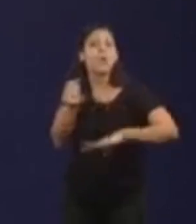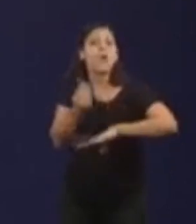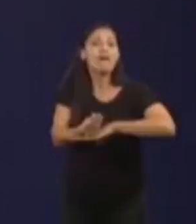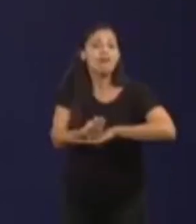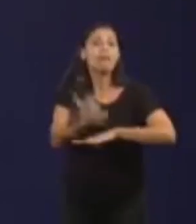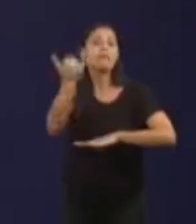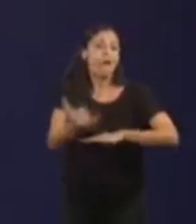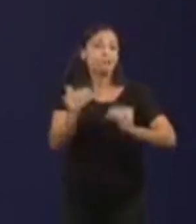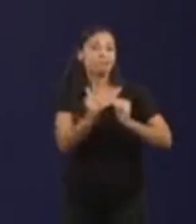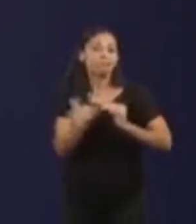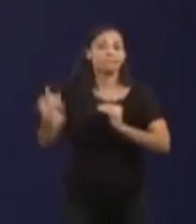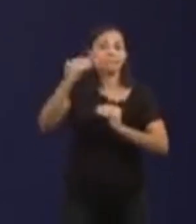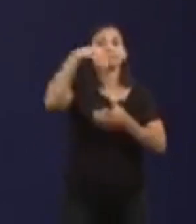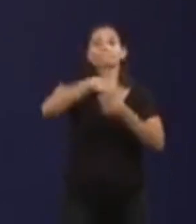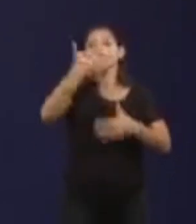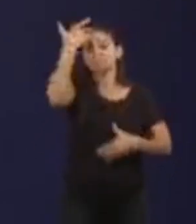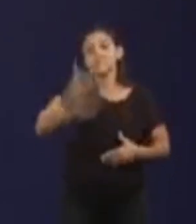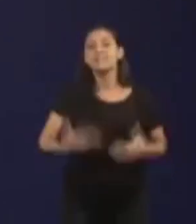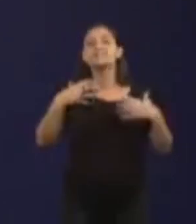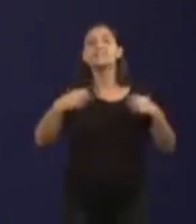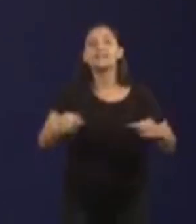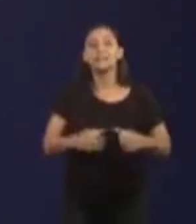Rango y jerarquía de secretario